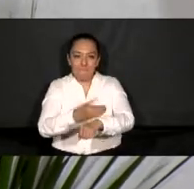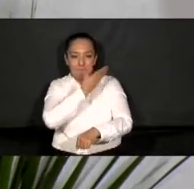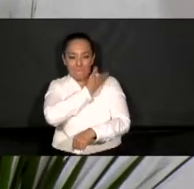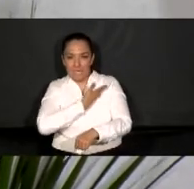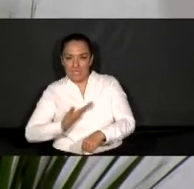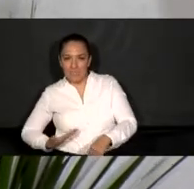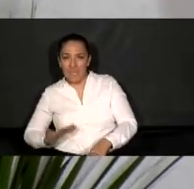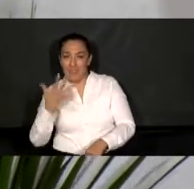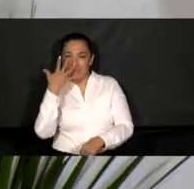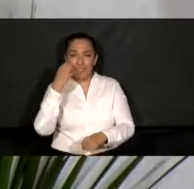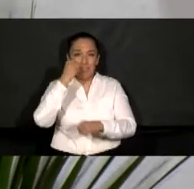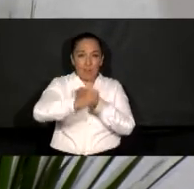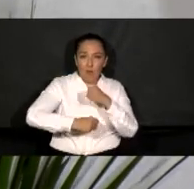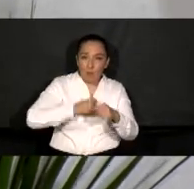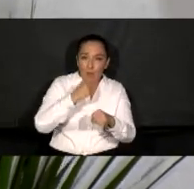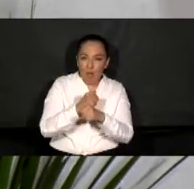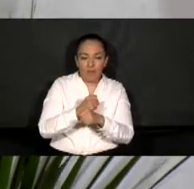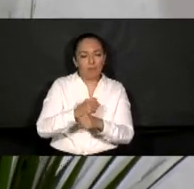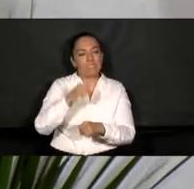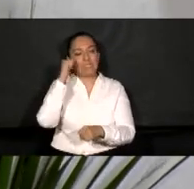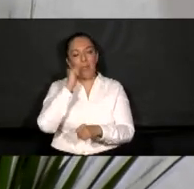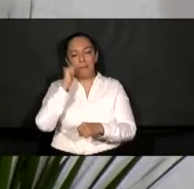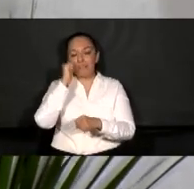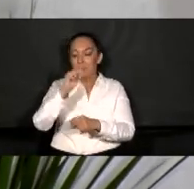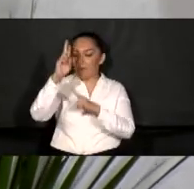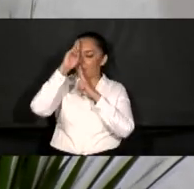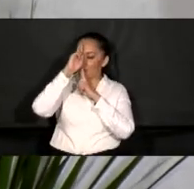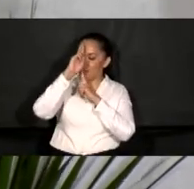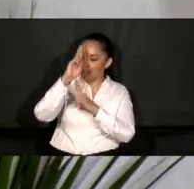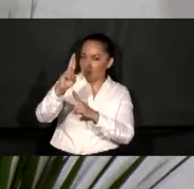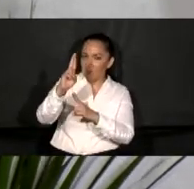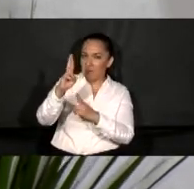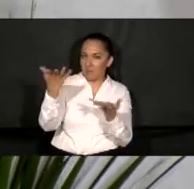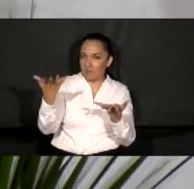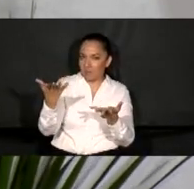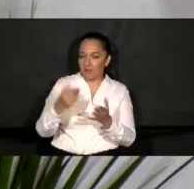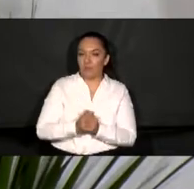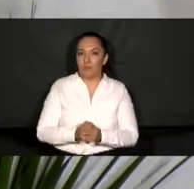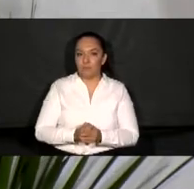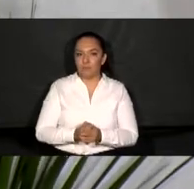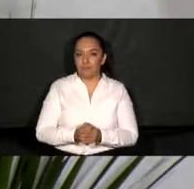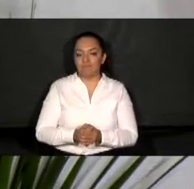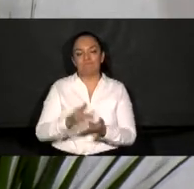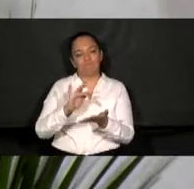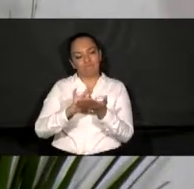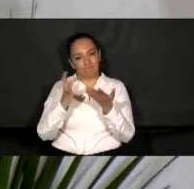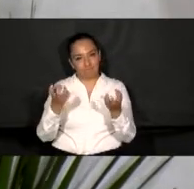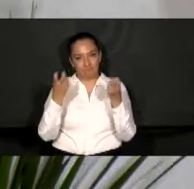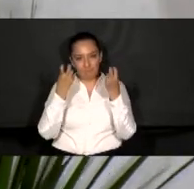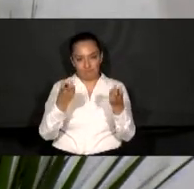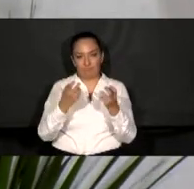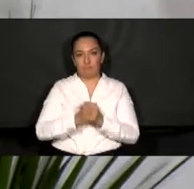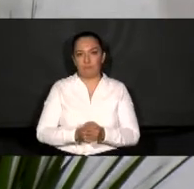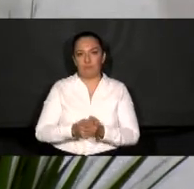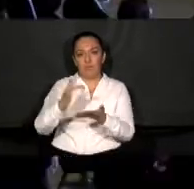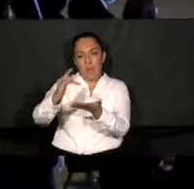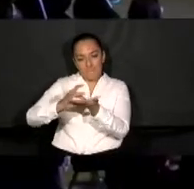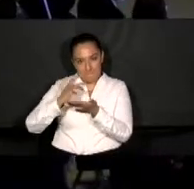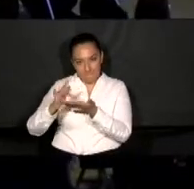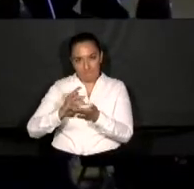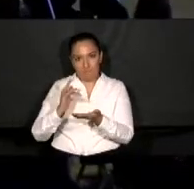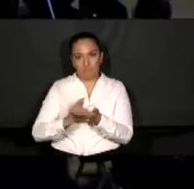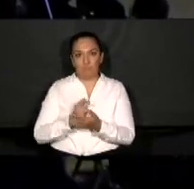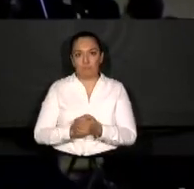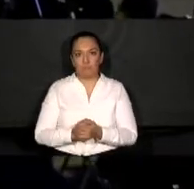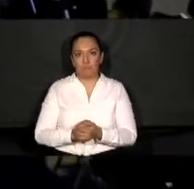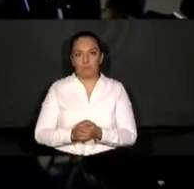siempre hubo un trato de respeto, de caballerosidad de tu parte. Así que te agradezco mucho tu apoyo. De parte de ti,